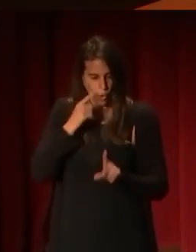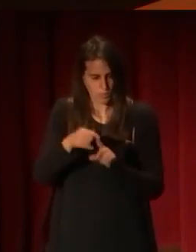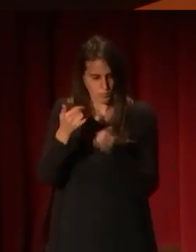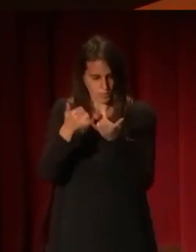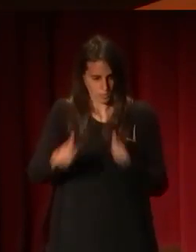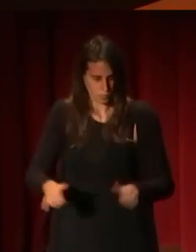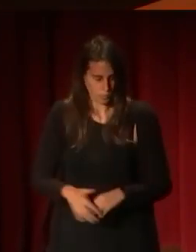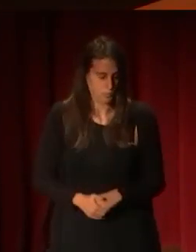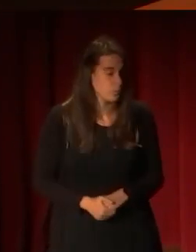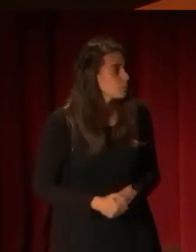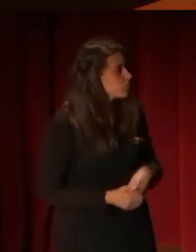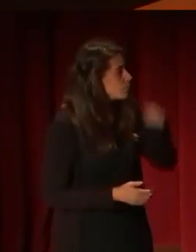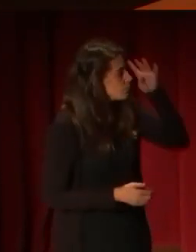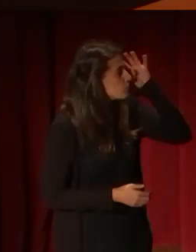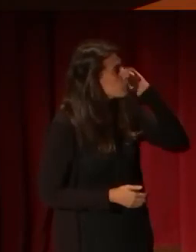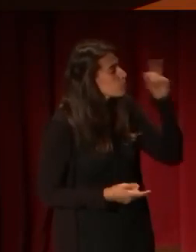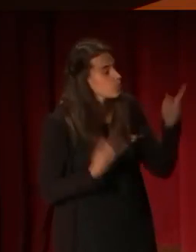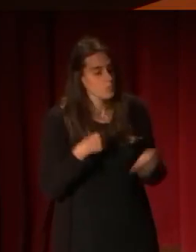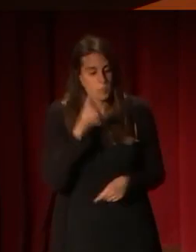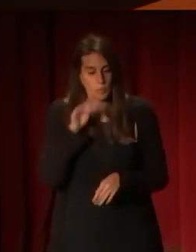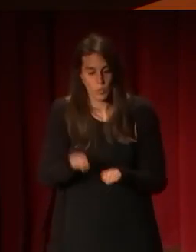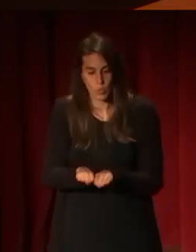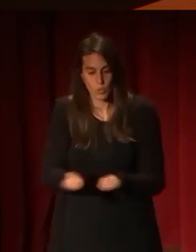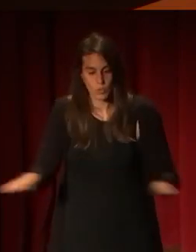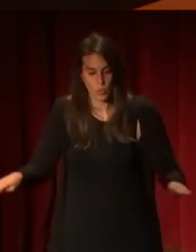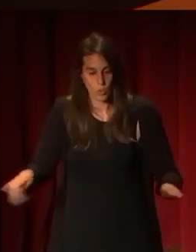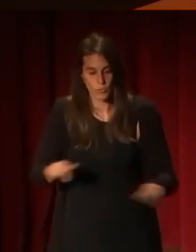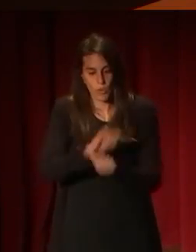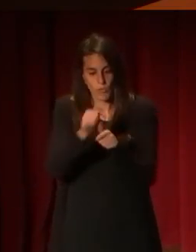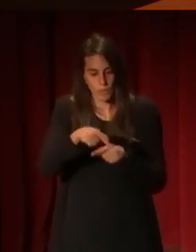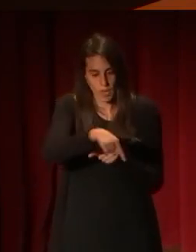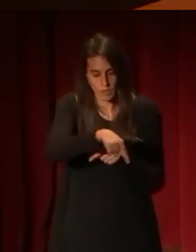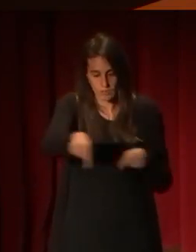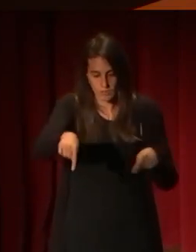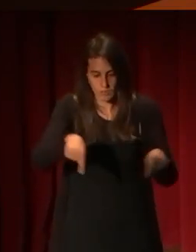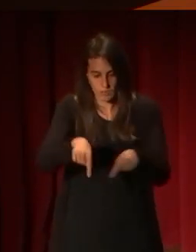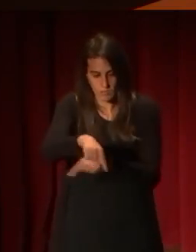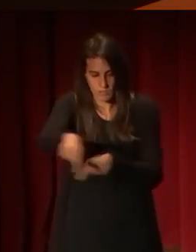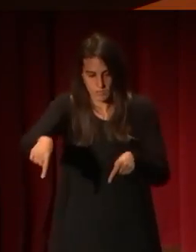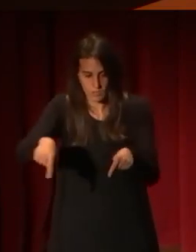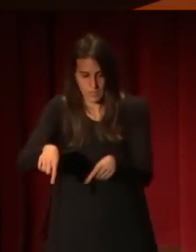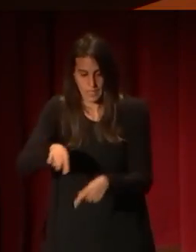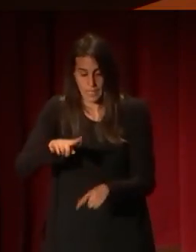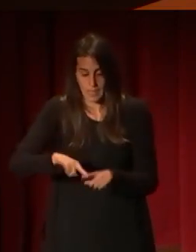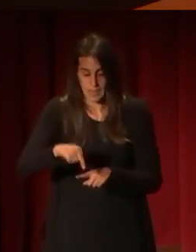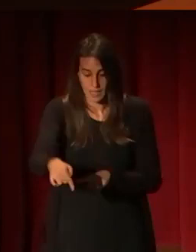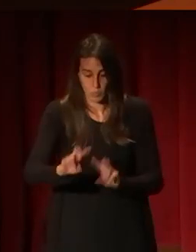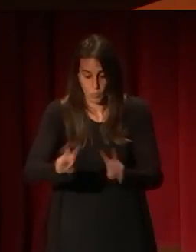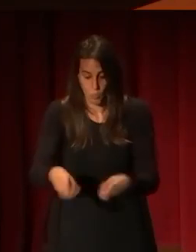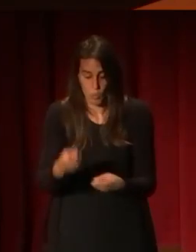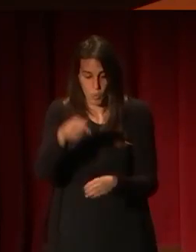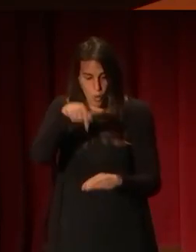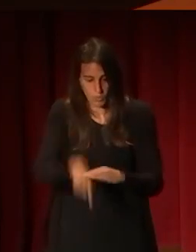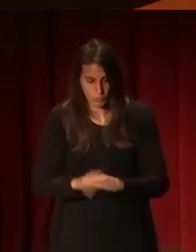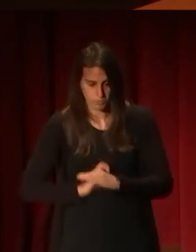en la maqueta podemos ver el pavimento ese pavimento geométrico que hubo después que levantar para hacer el subterráneo